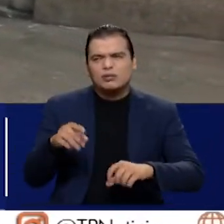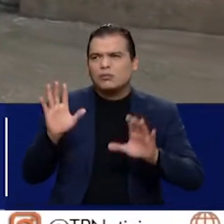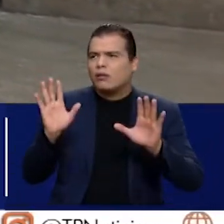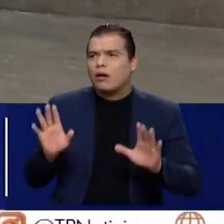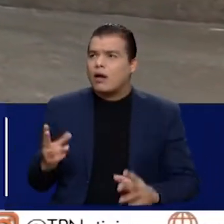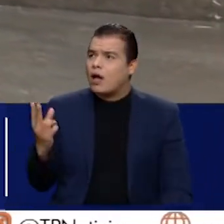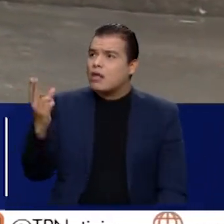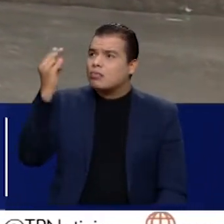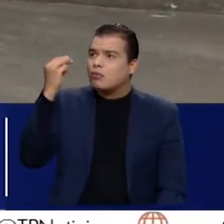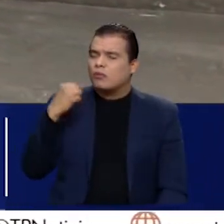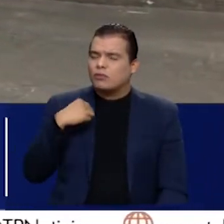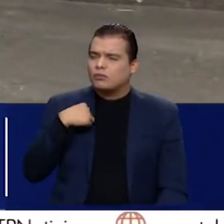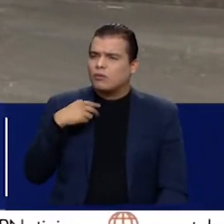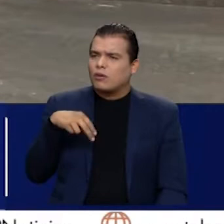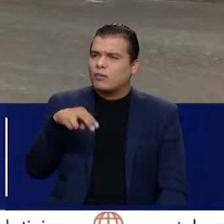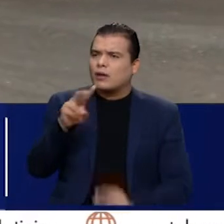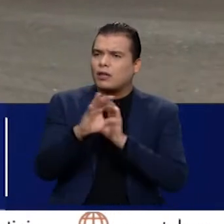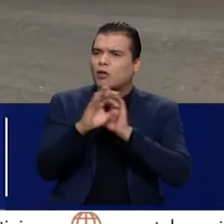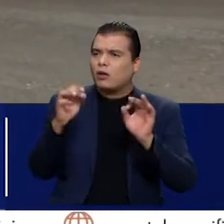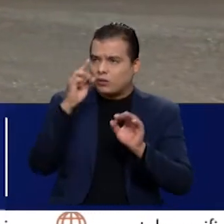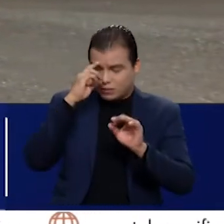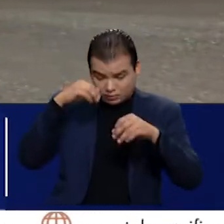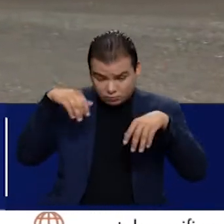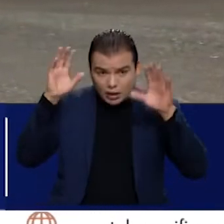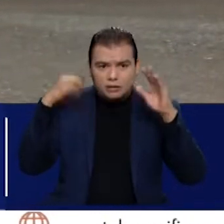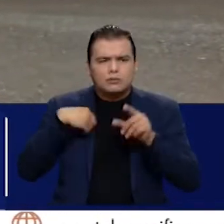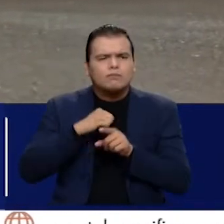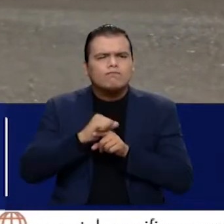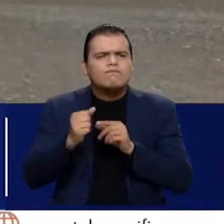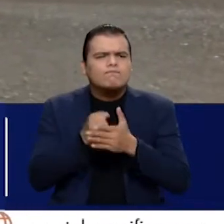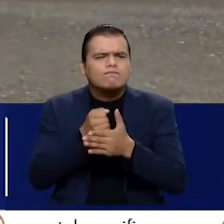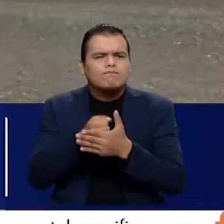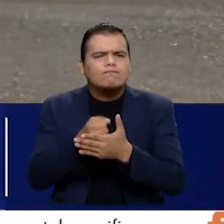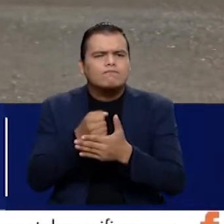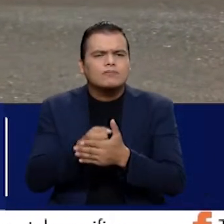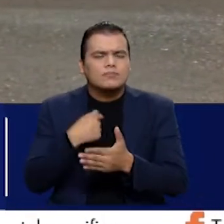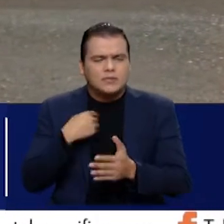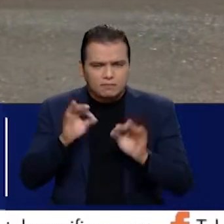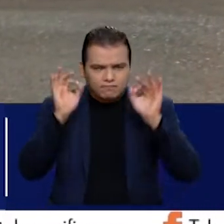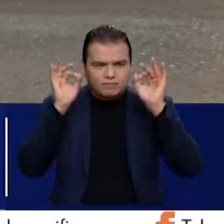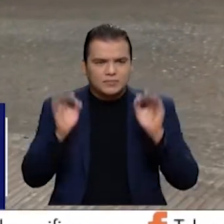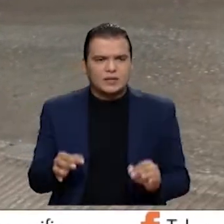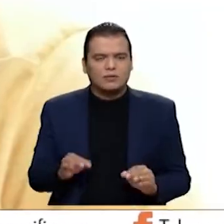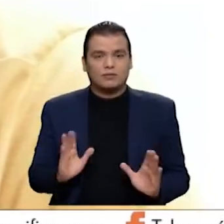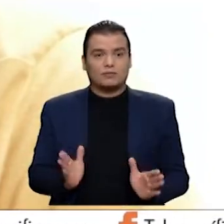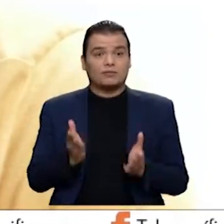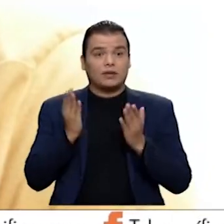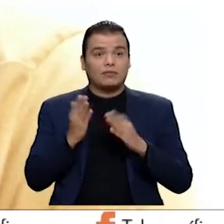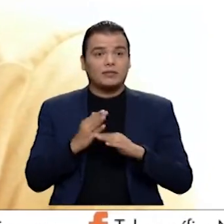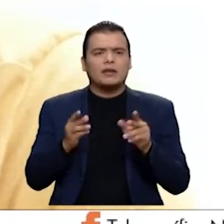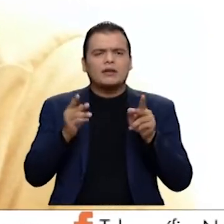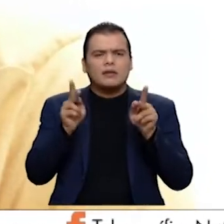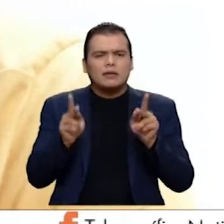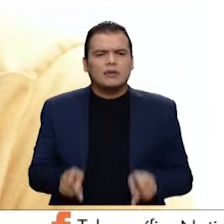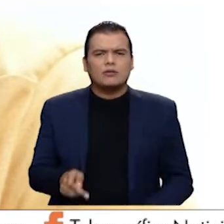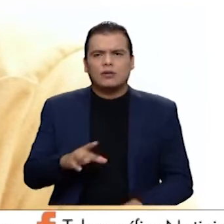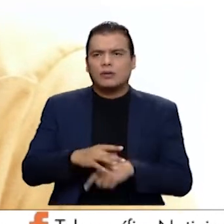aceptar el diagnóstico que lo condenaba a vivir por siempre en una silla de ruedas. Yo le hubiera hecho caso al médico